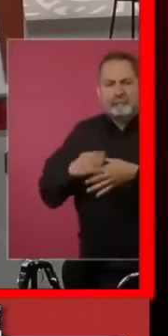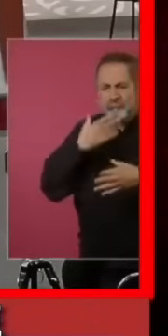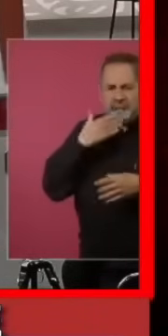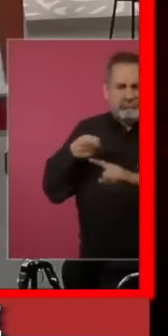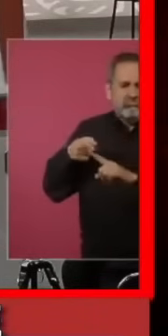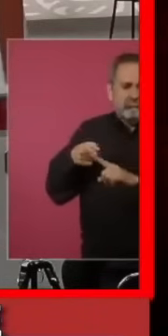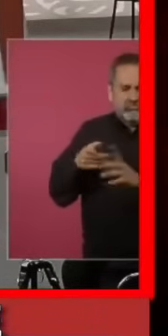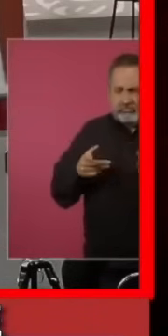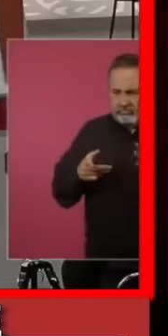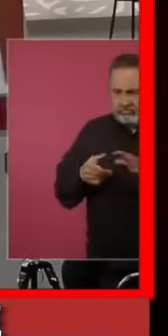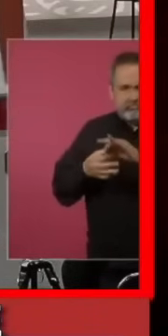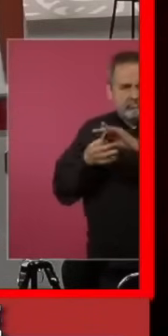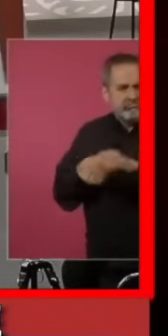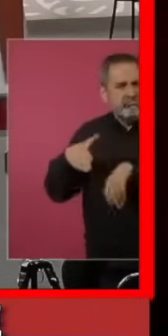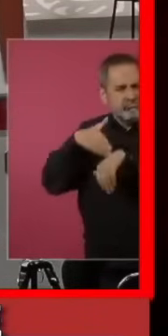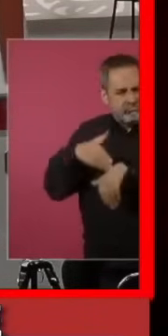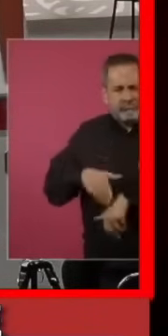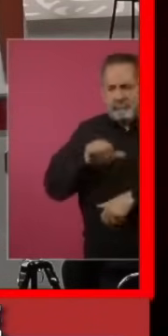leal